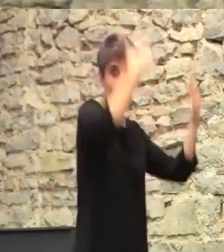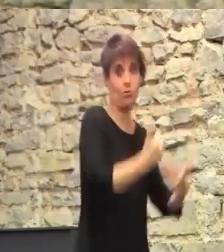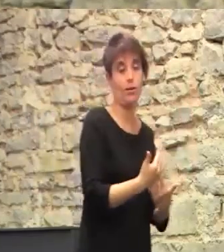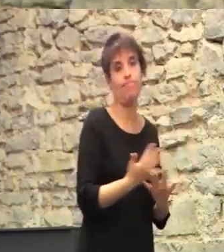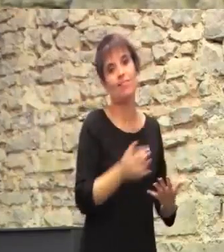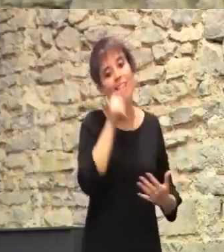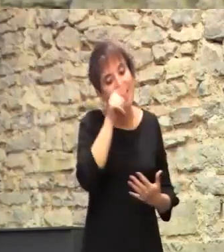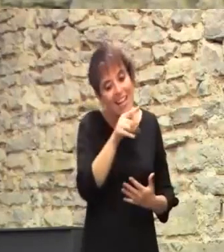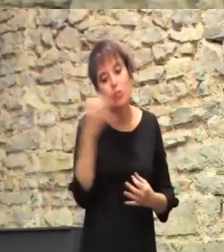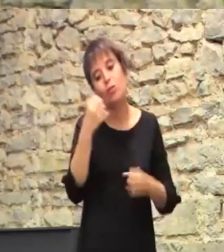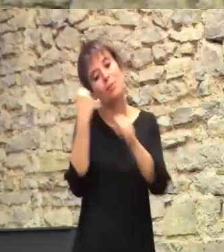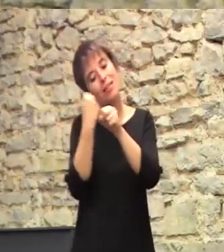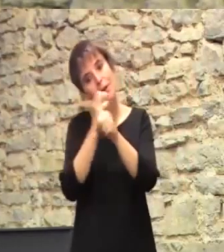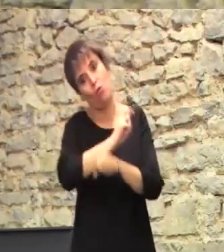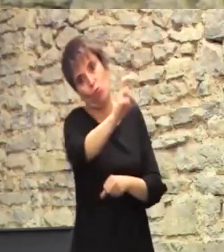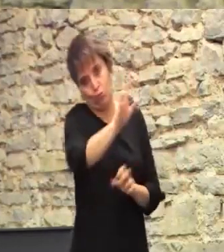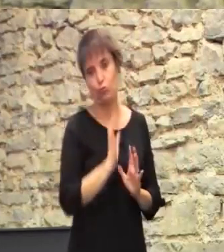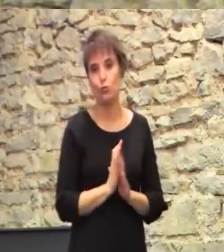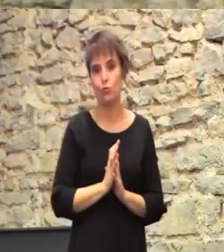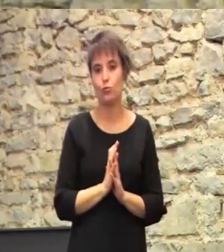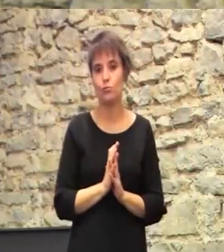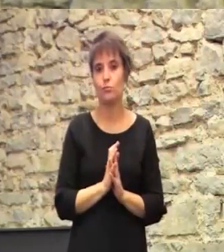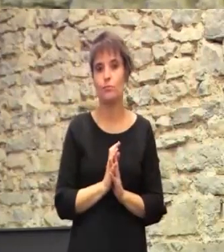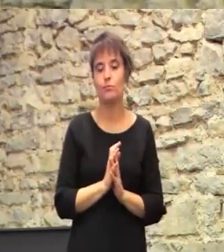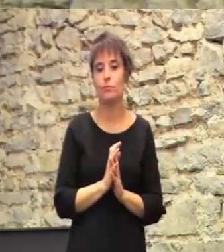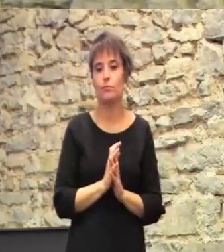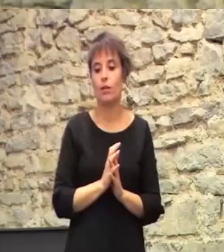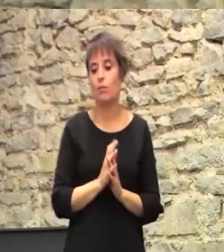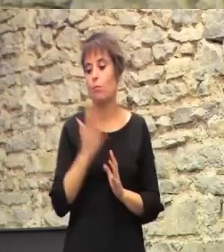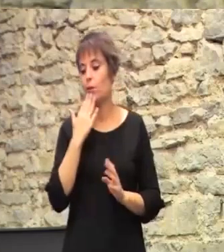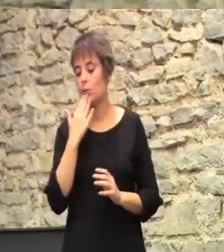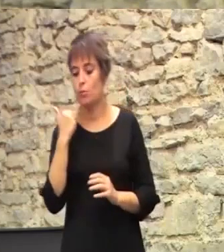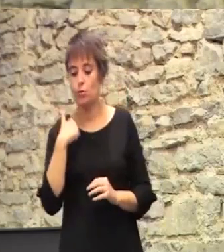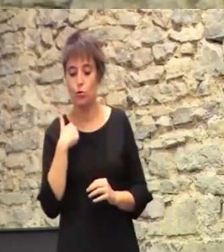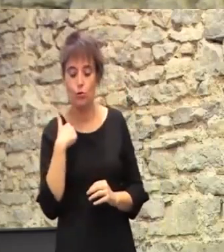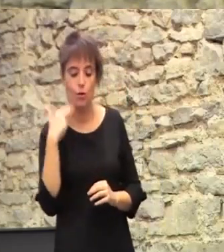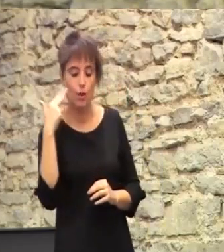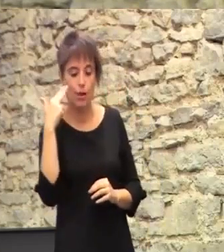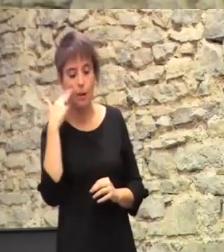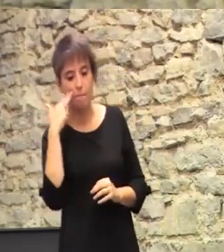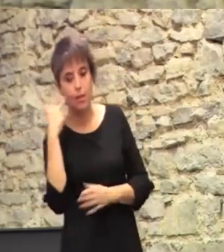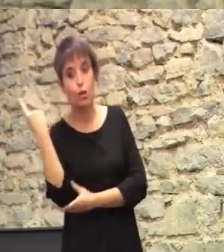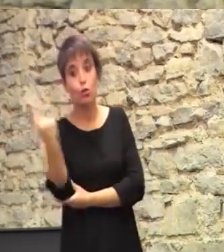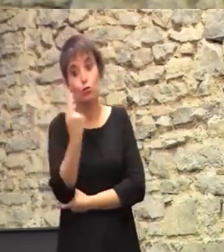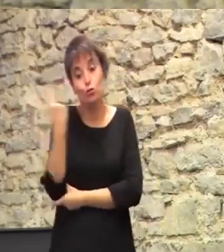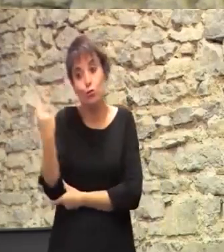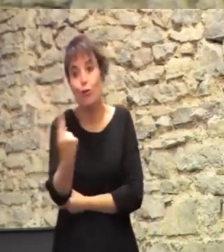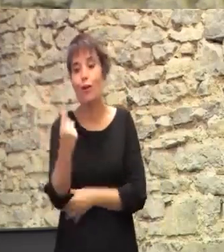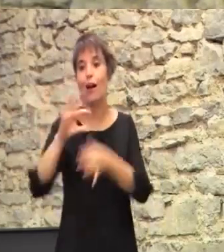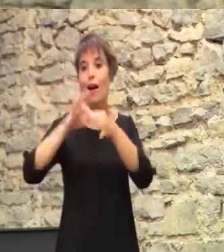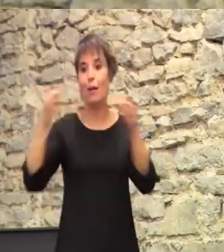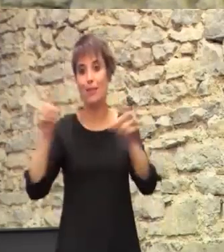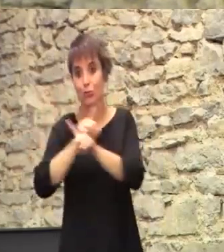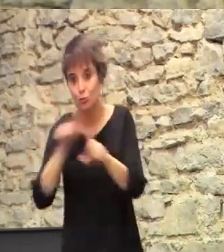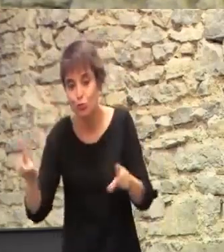eso ahí trabajamos otra cosa tengo miedo a quedarme ese entonces sola de amigos de